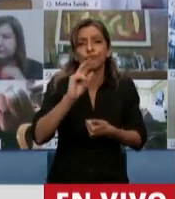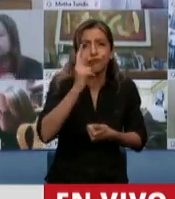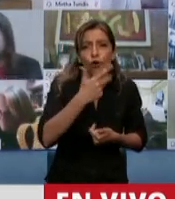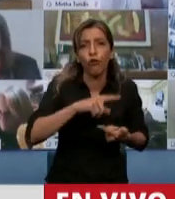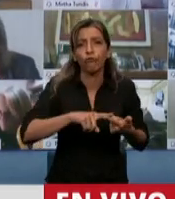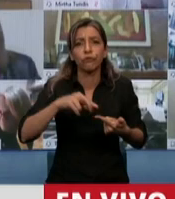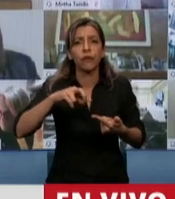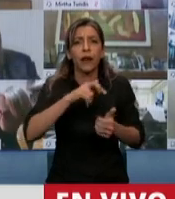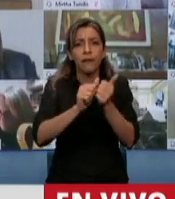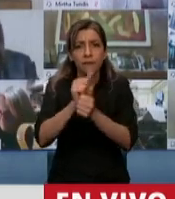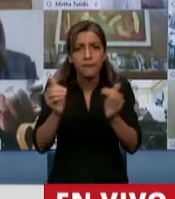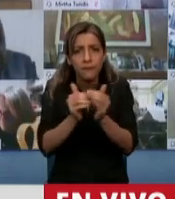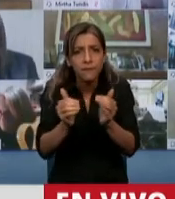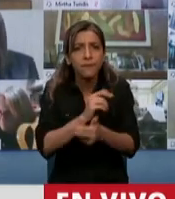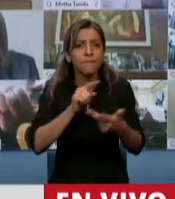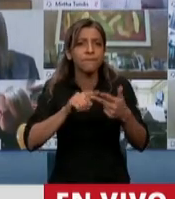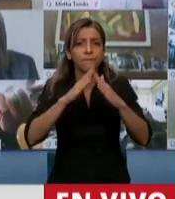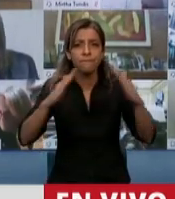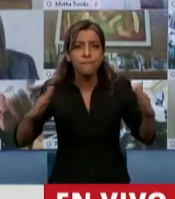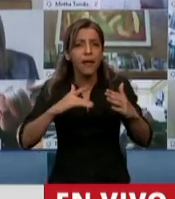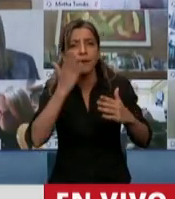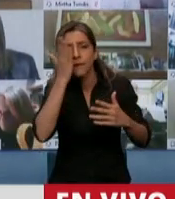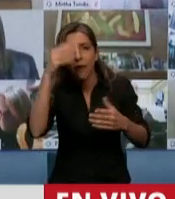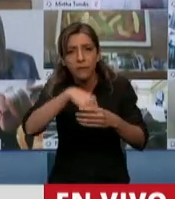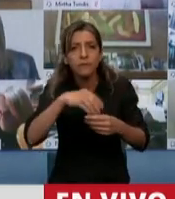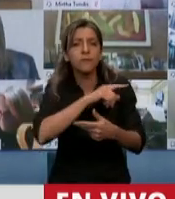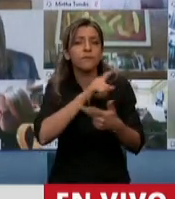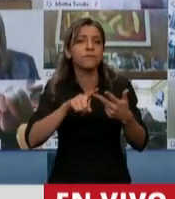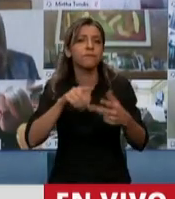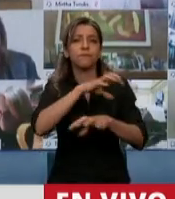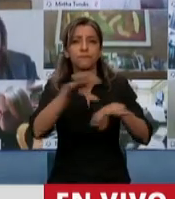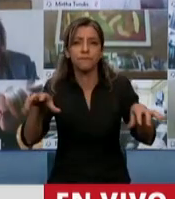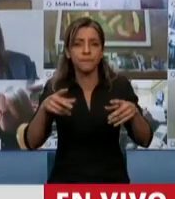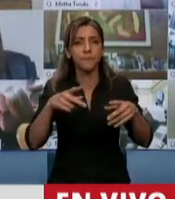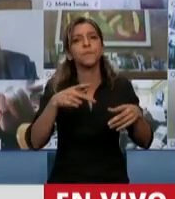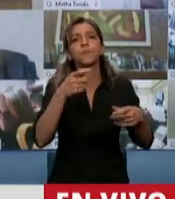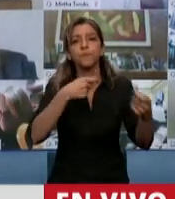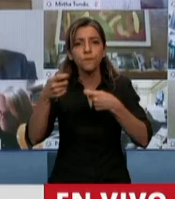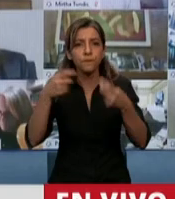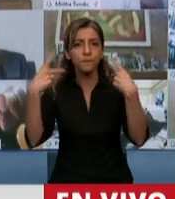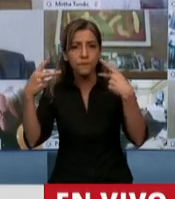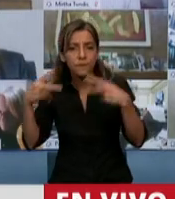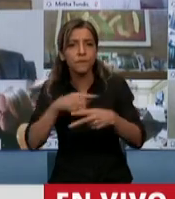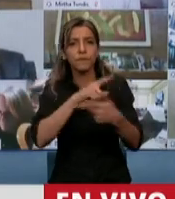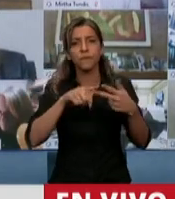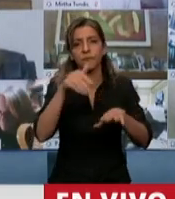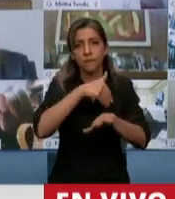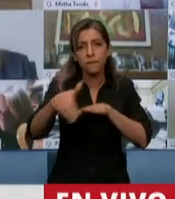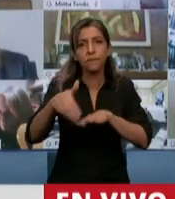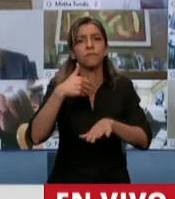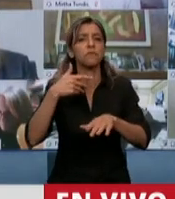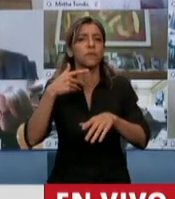las hosterías, las cabañas, las agencias de viaje, los transportes, los servicios turísticos, los